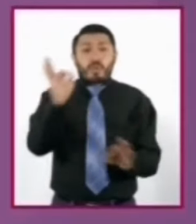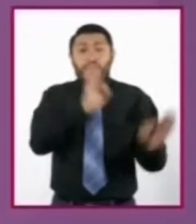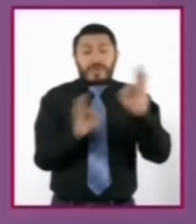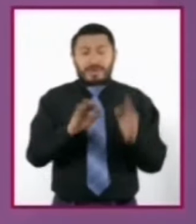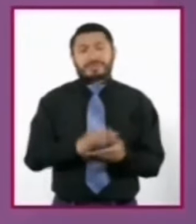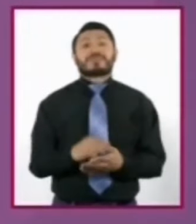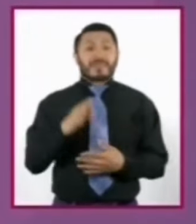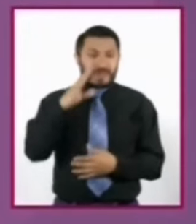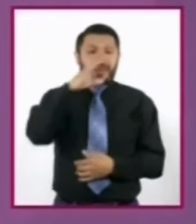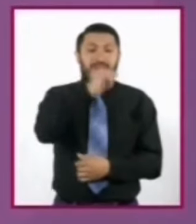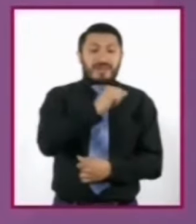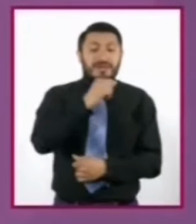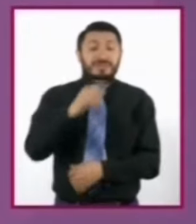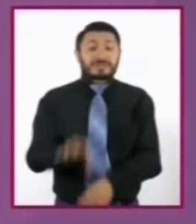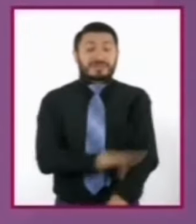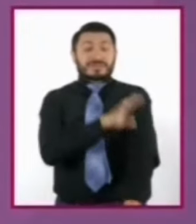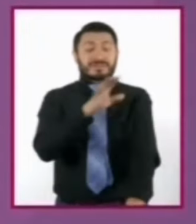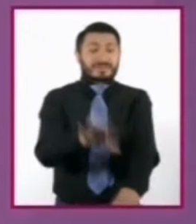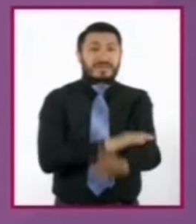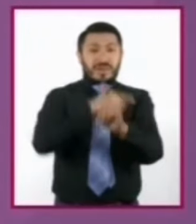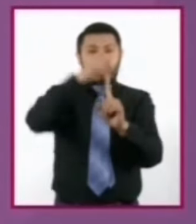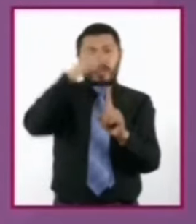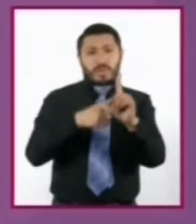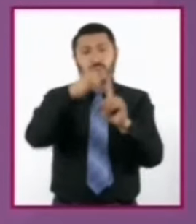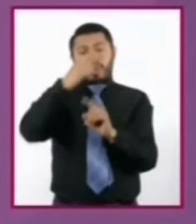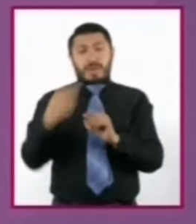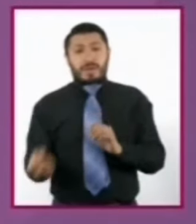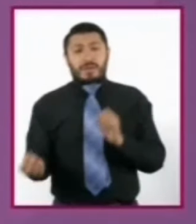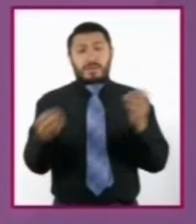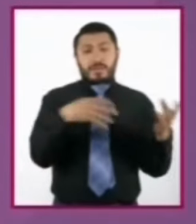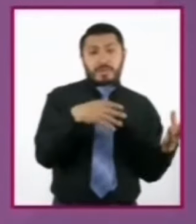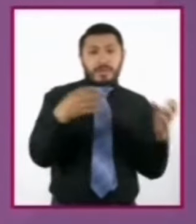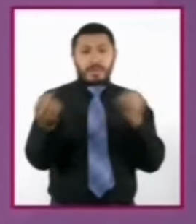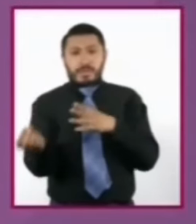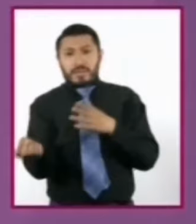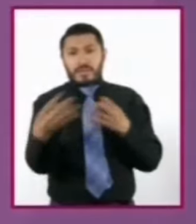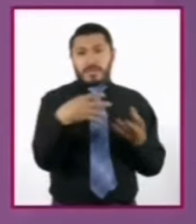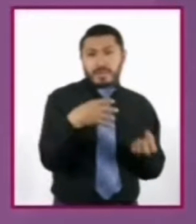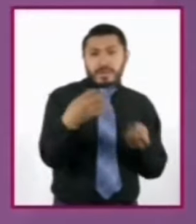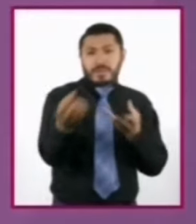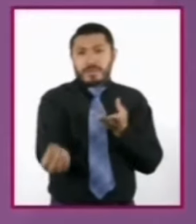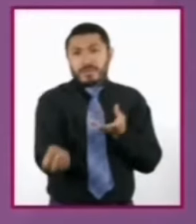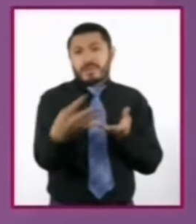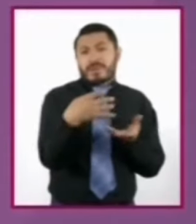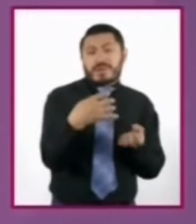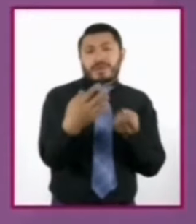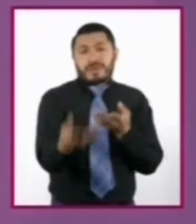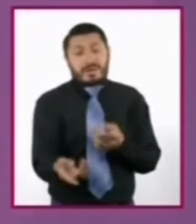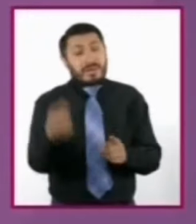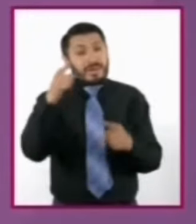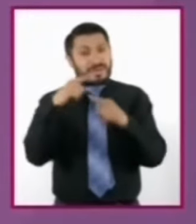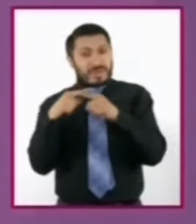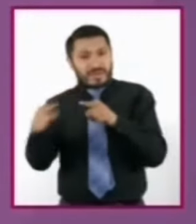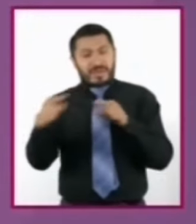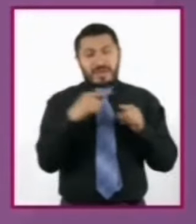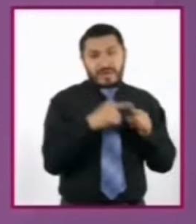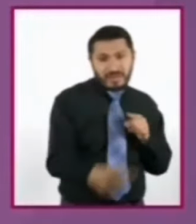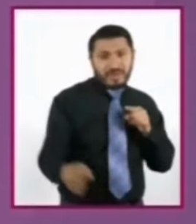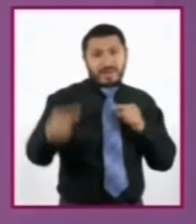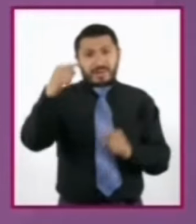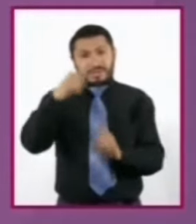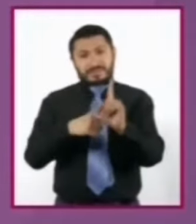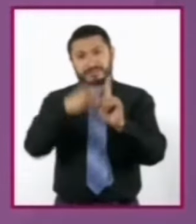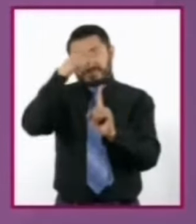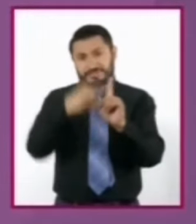El calor es la energía térmica que se transfiere entre dos cuerpos que están a diferentes temperaturas.